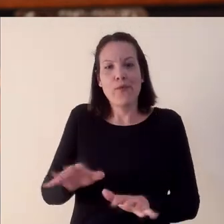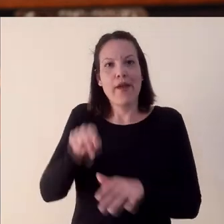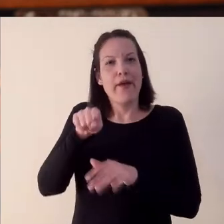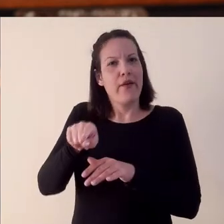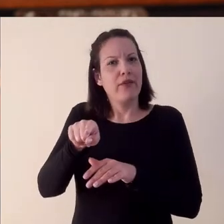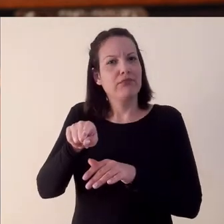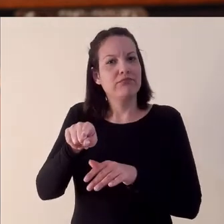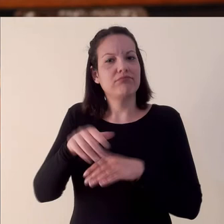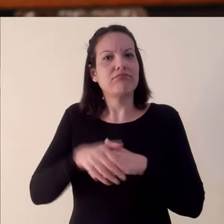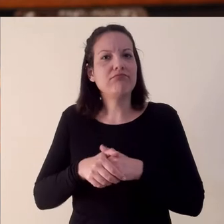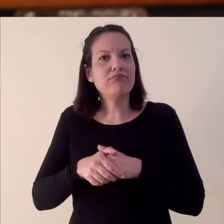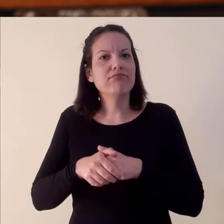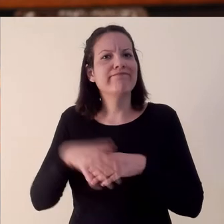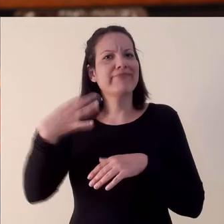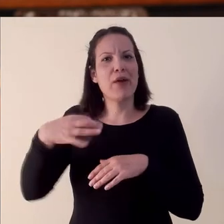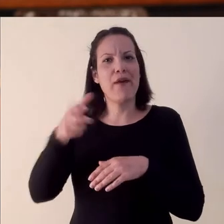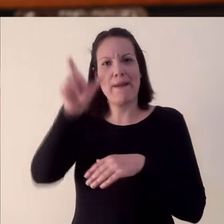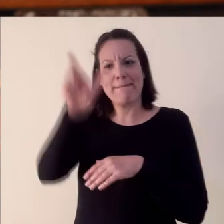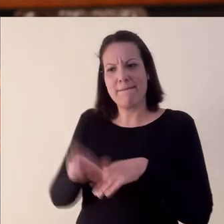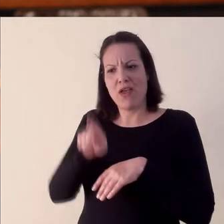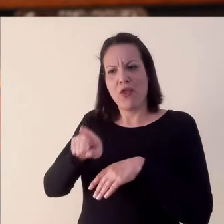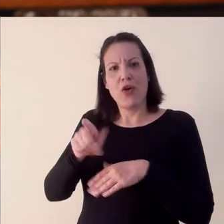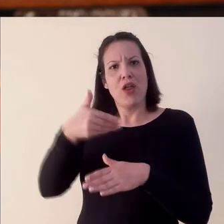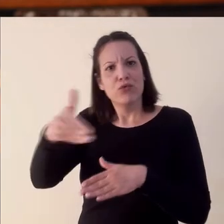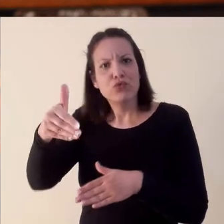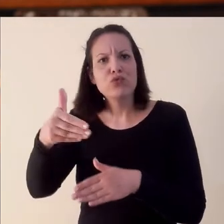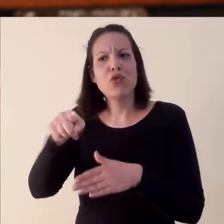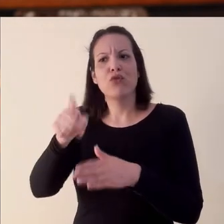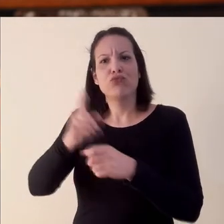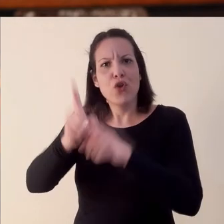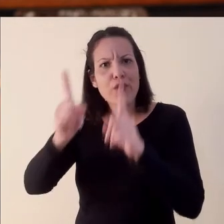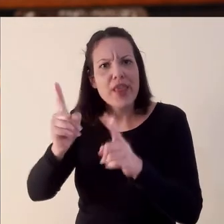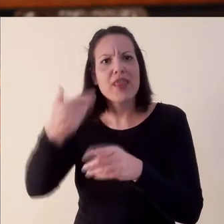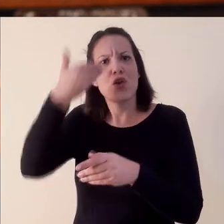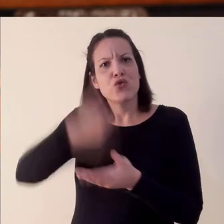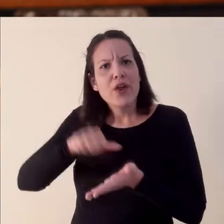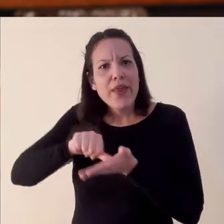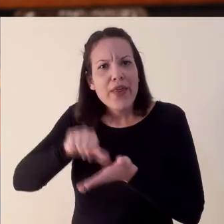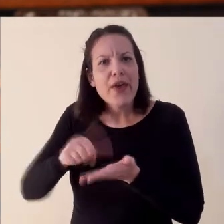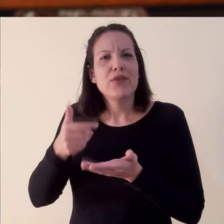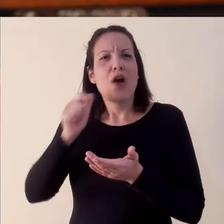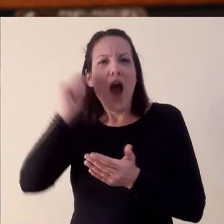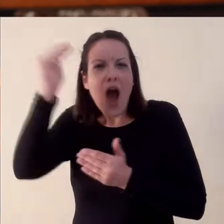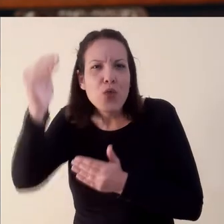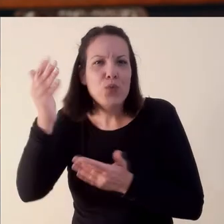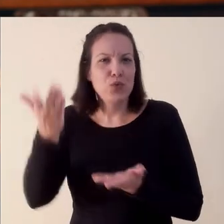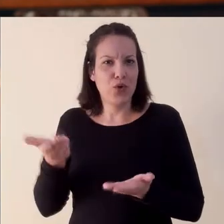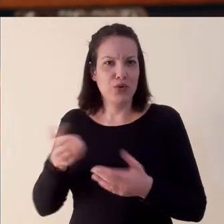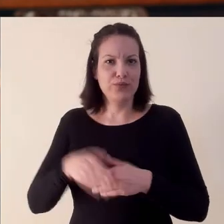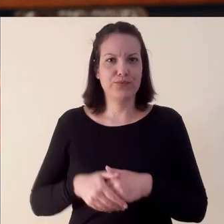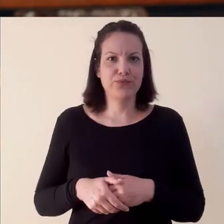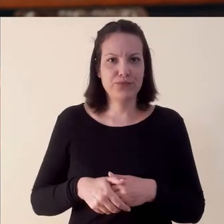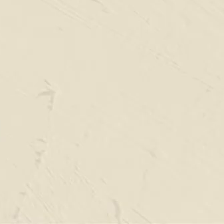formación que debe tener no solo como docente, sino también como ciudadana, como ciudadano, como adulto, como adulta.